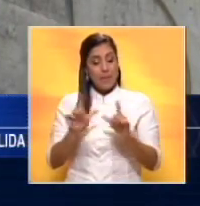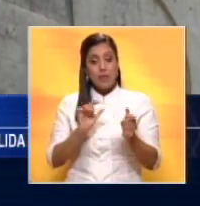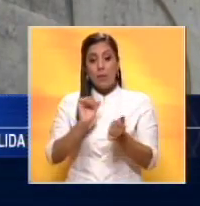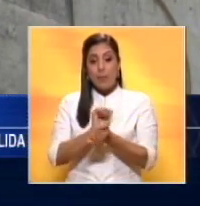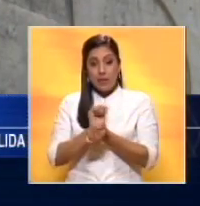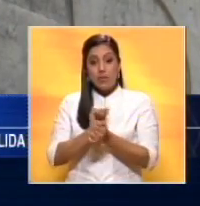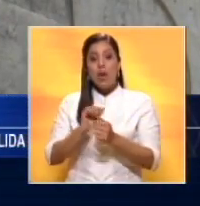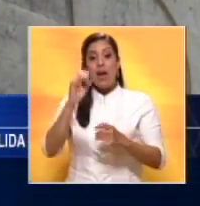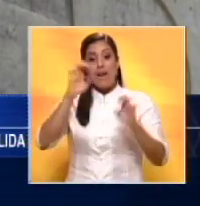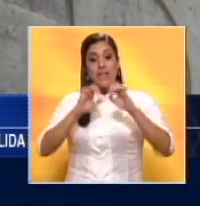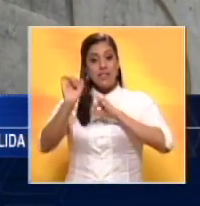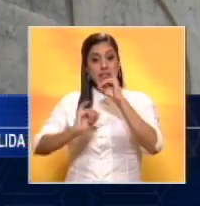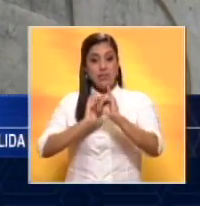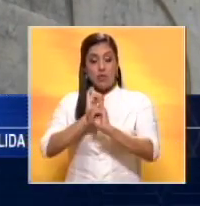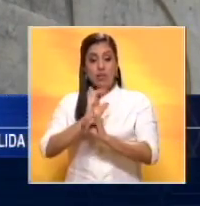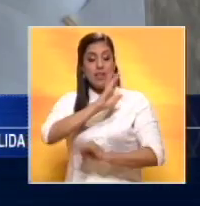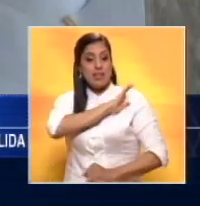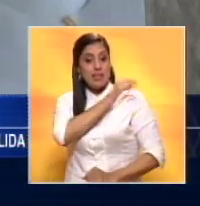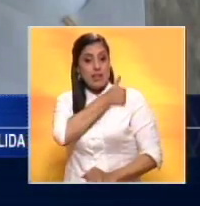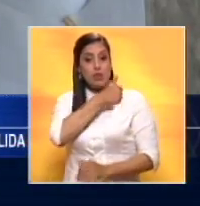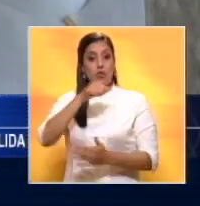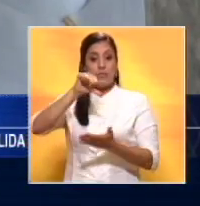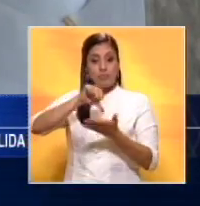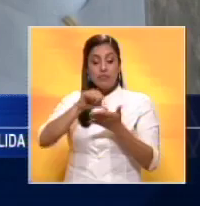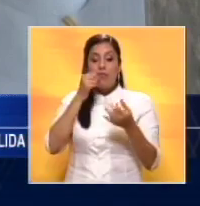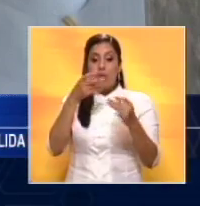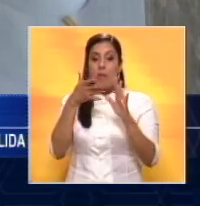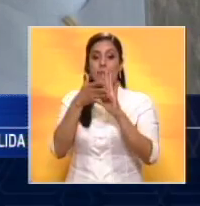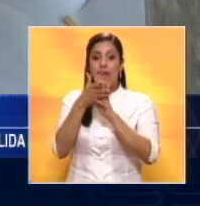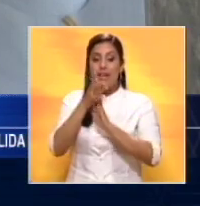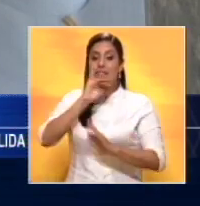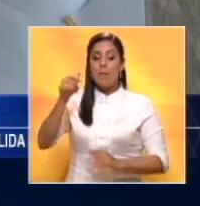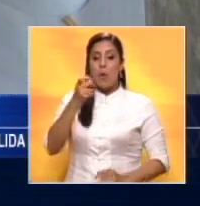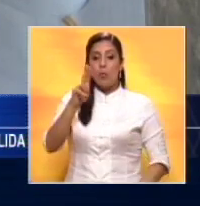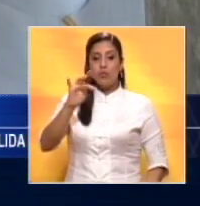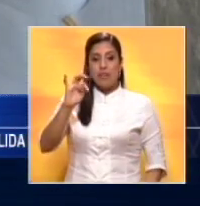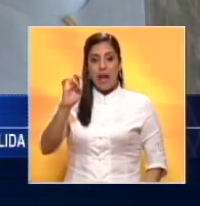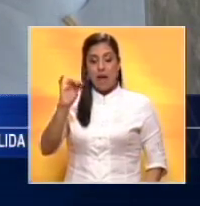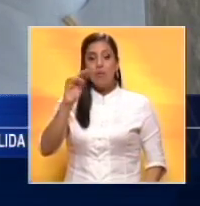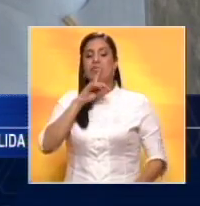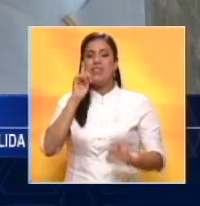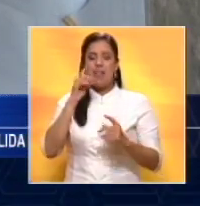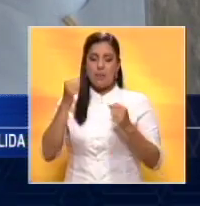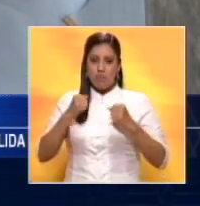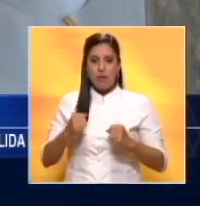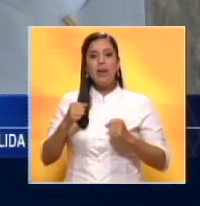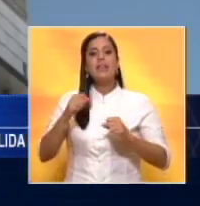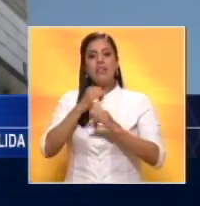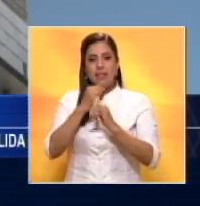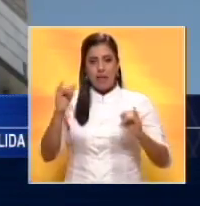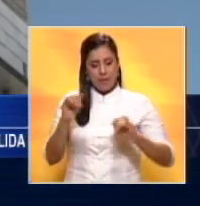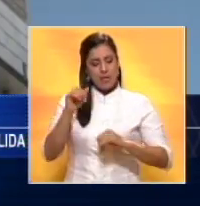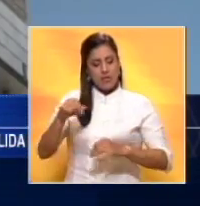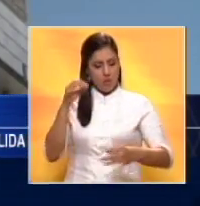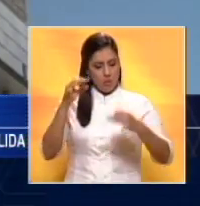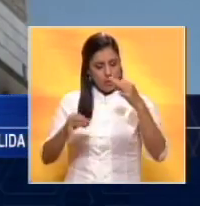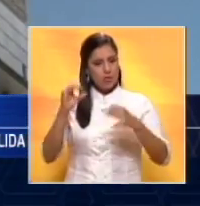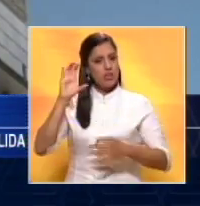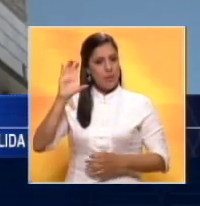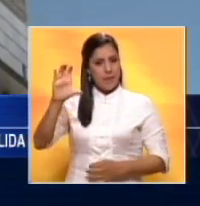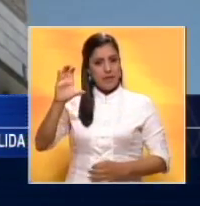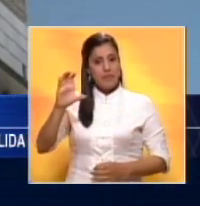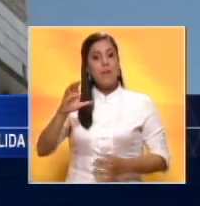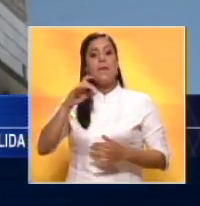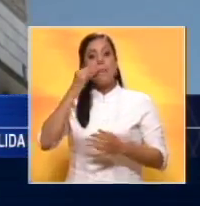Silva, el analista internacional y director de Center Group, Gustavo Segre, calificó de muy sólida la independencia de la justicia en ese